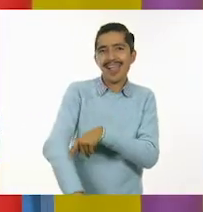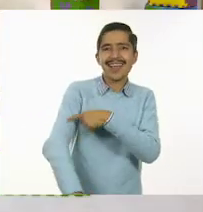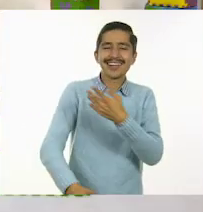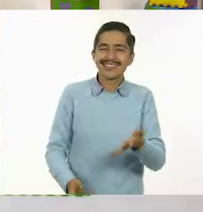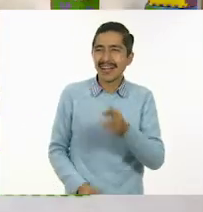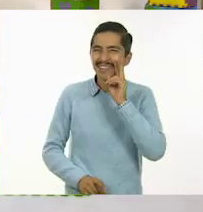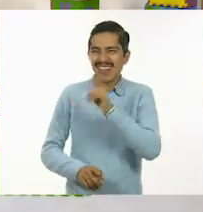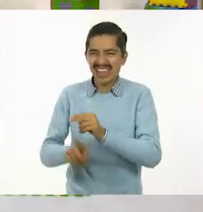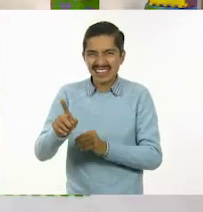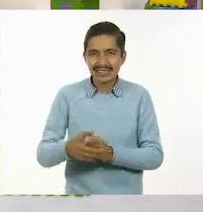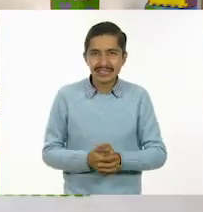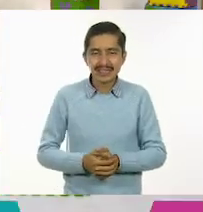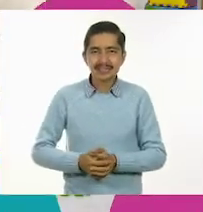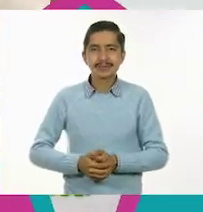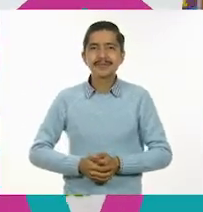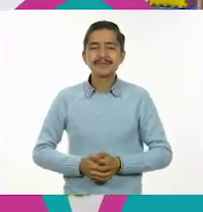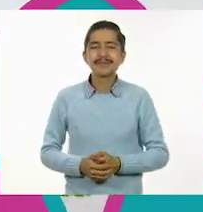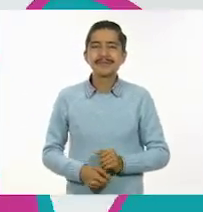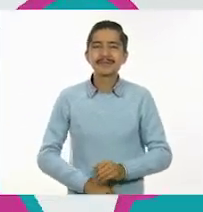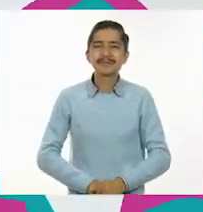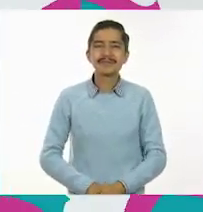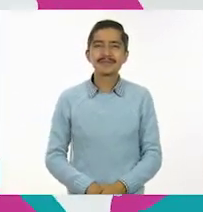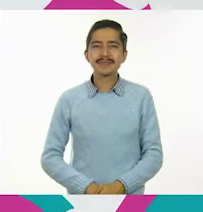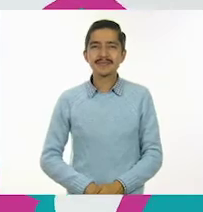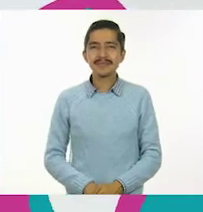Sí, mientras esperamos a Filindrín. ¡Vamos!